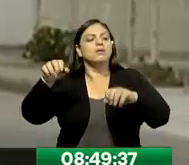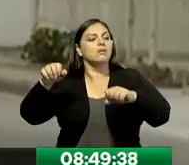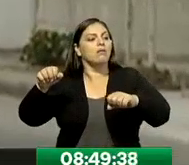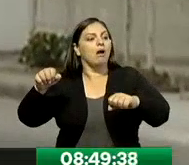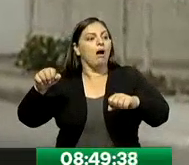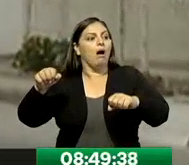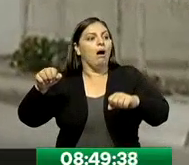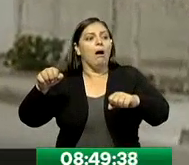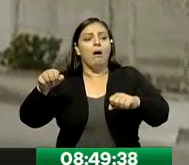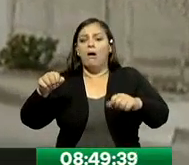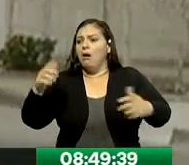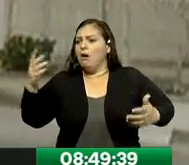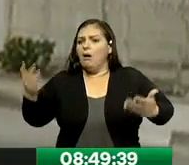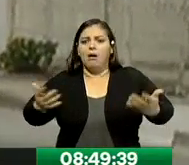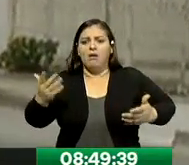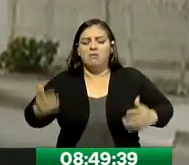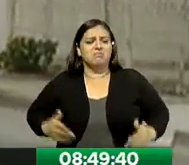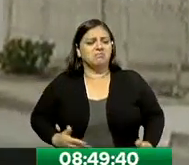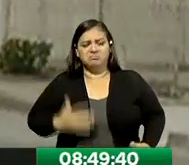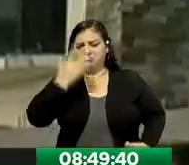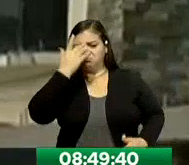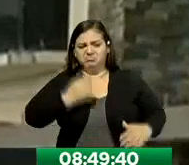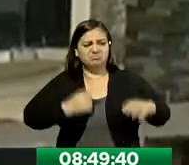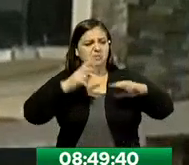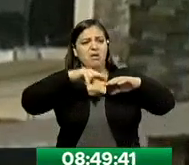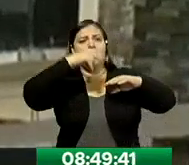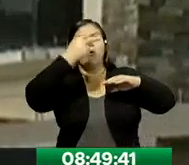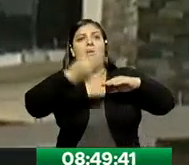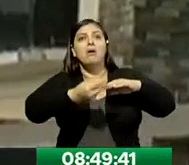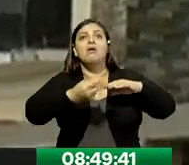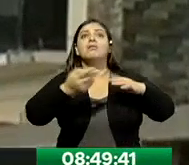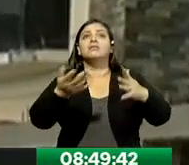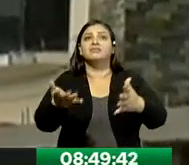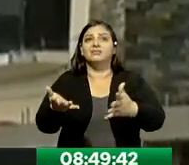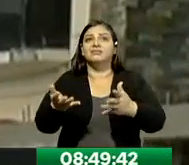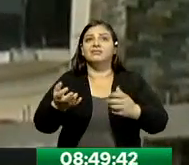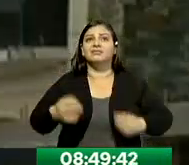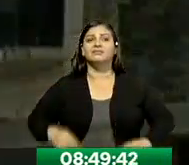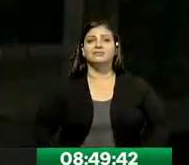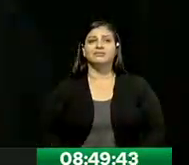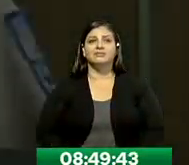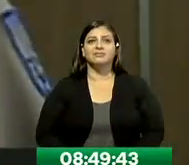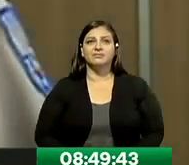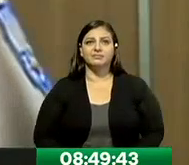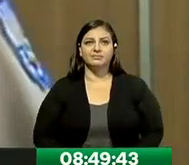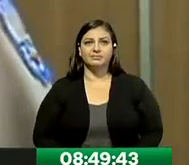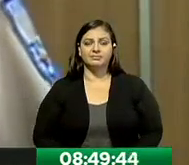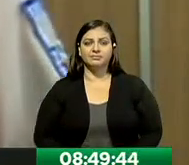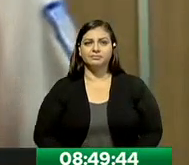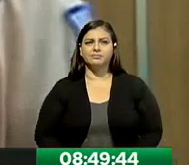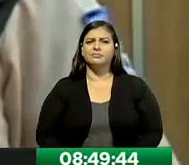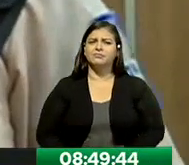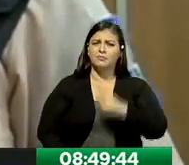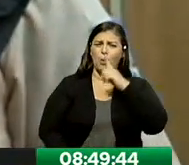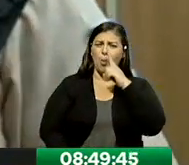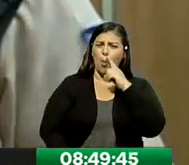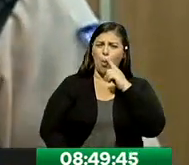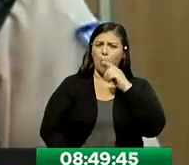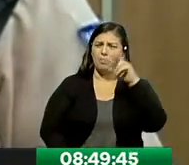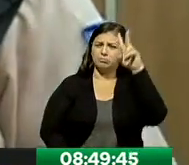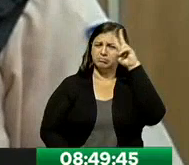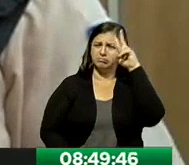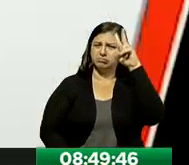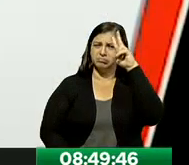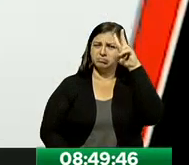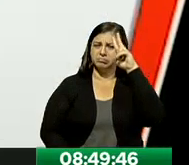otras casas, con la particularidad de que puede ingresar por lugares estrechos. Sí, tiene una habilidad para ingresar por